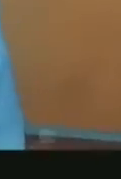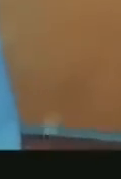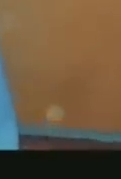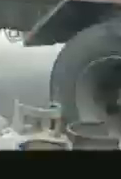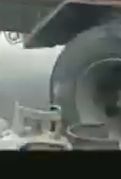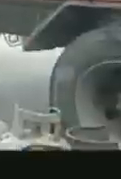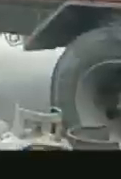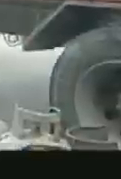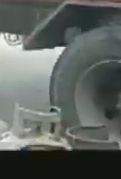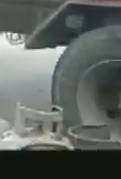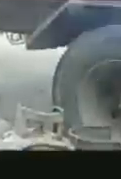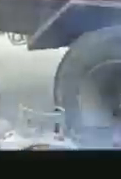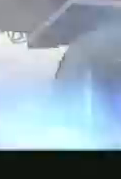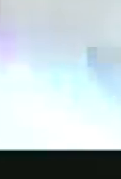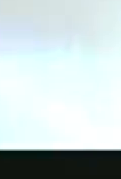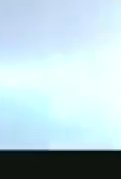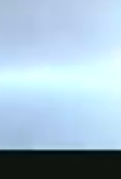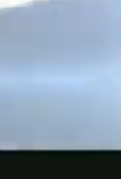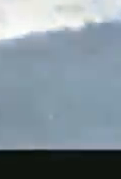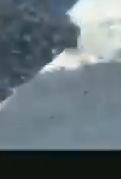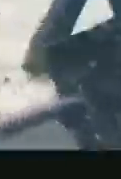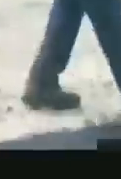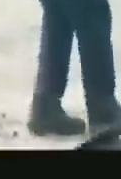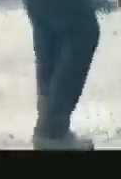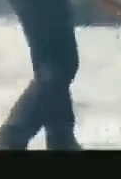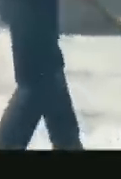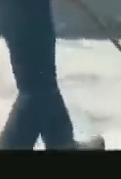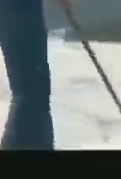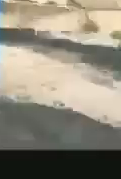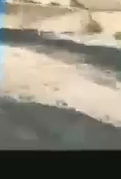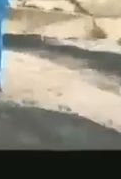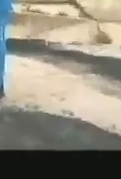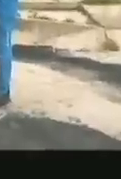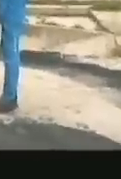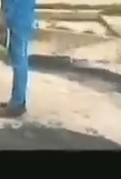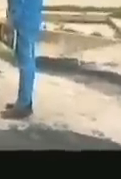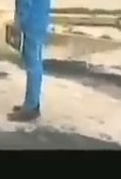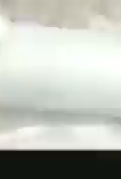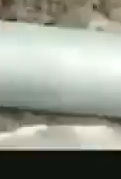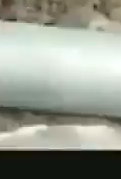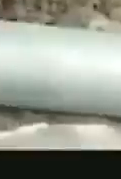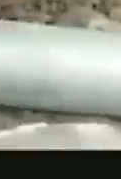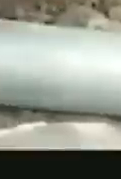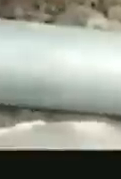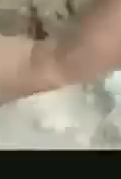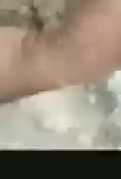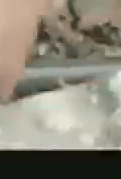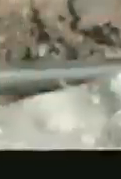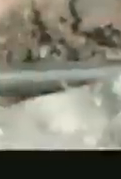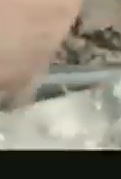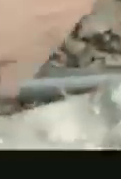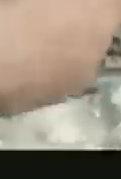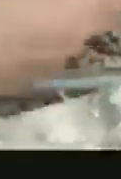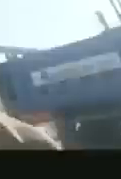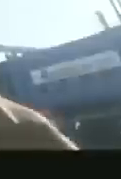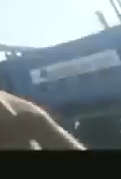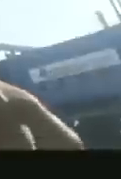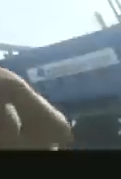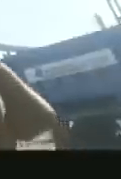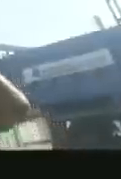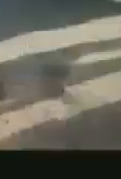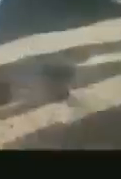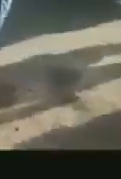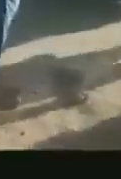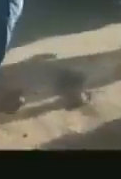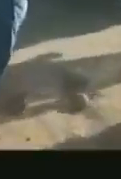camino, compadre, lo que vamos a obtener es grandes beneficios para el pueblo y grandes éxitos para la patria. Cada